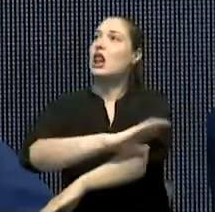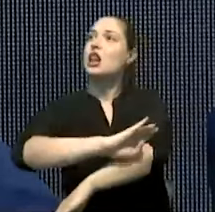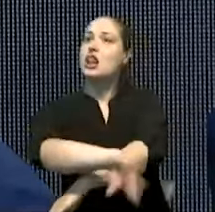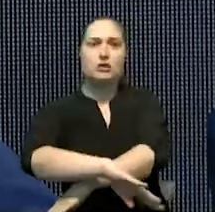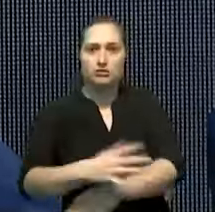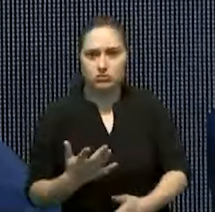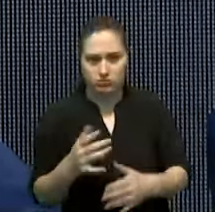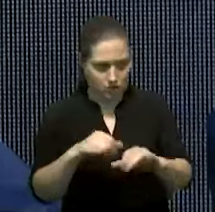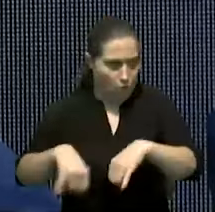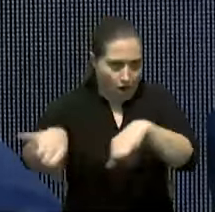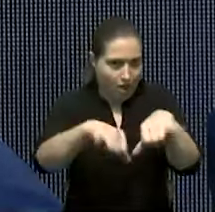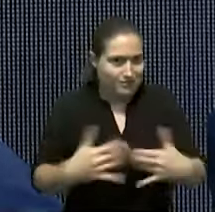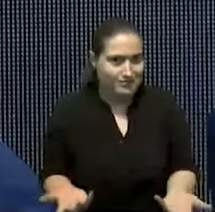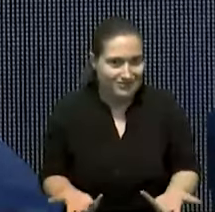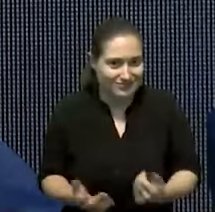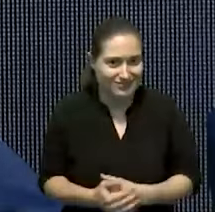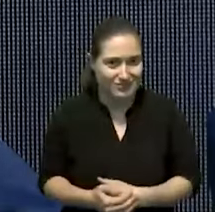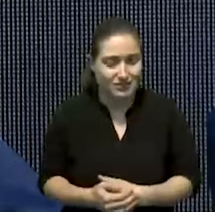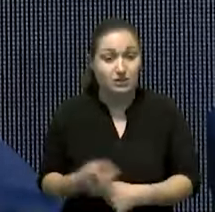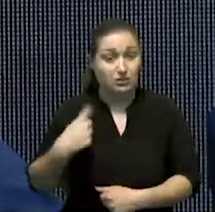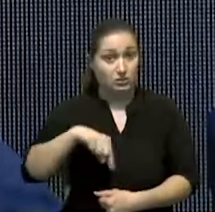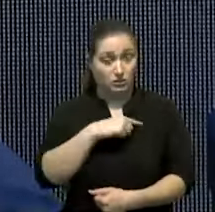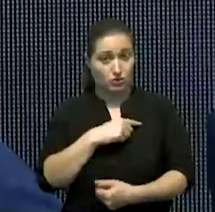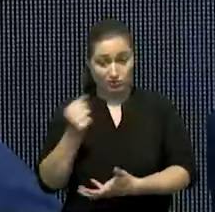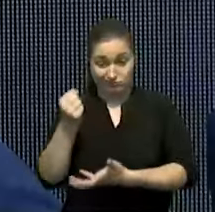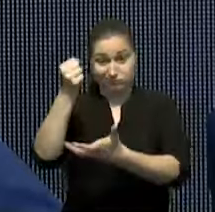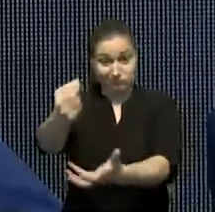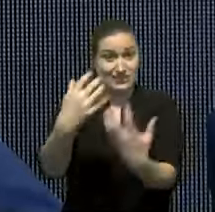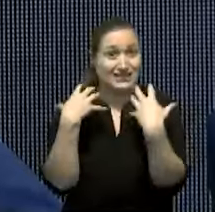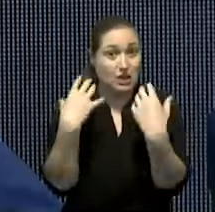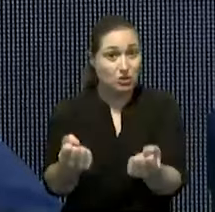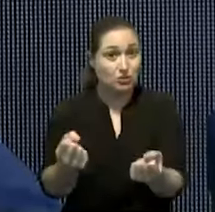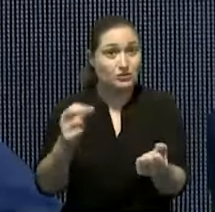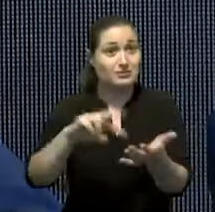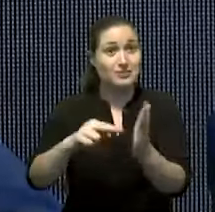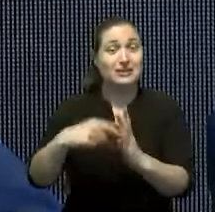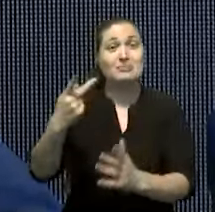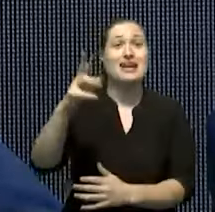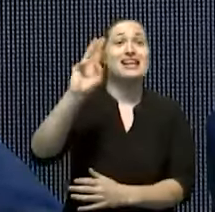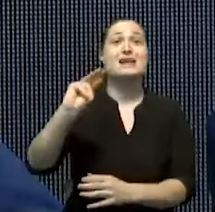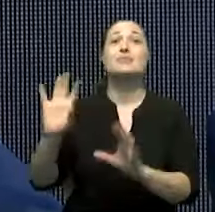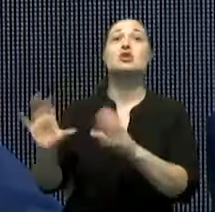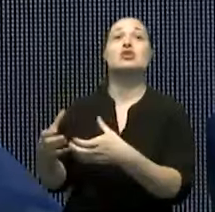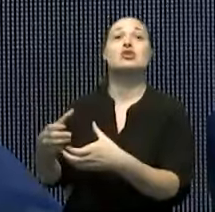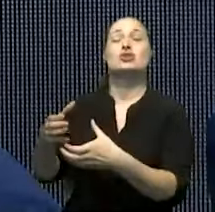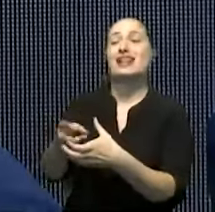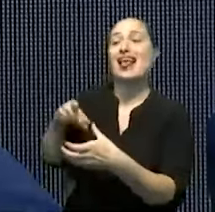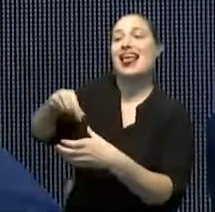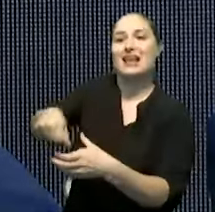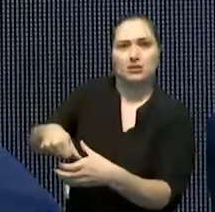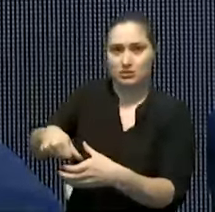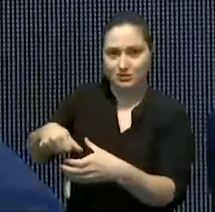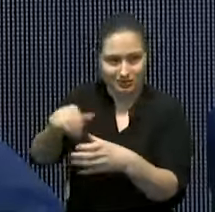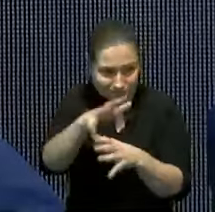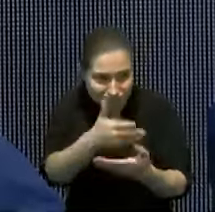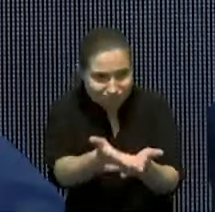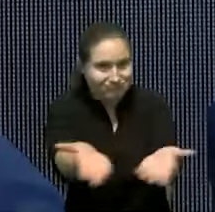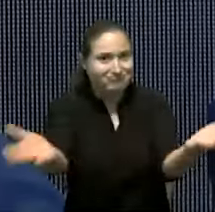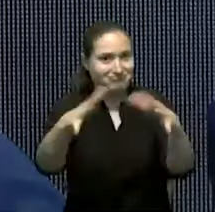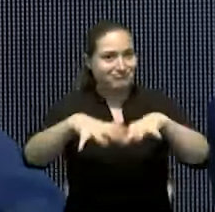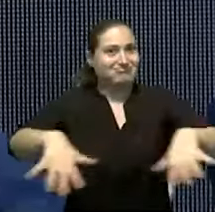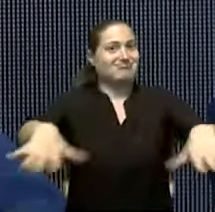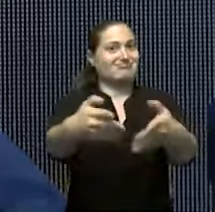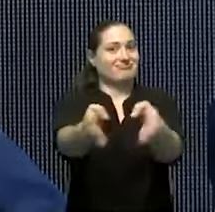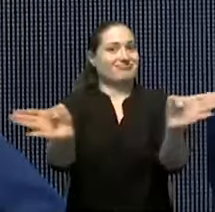cuando nosotros estamos dedicando recursos para la salud No es para ningún partido político es para la población entera